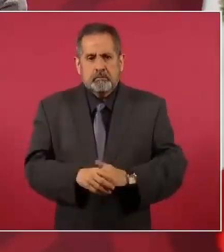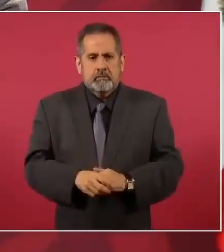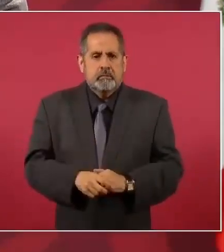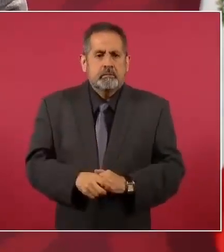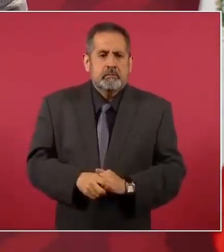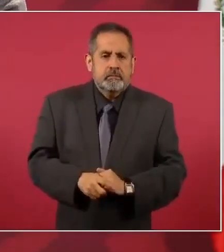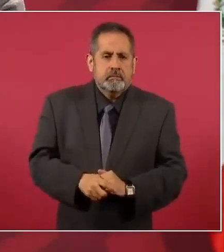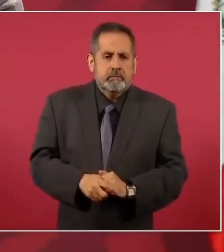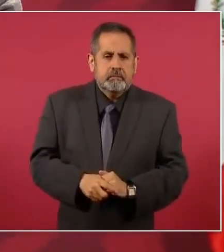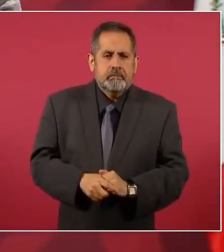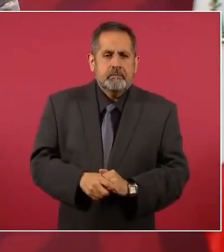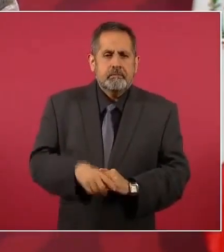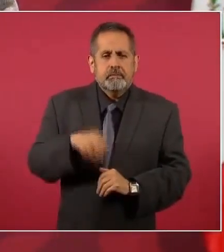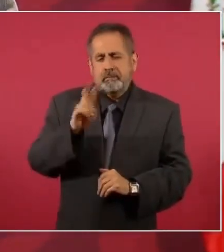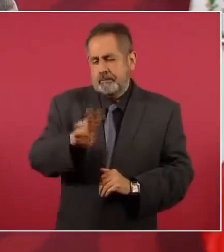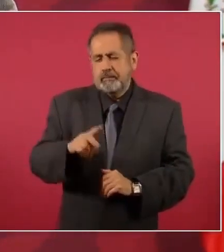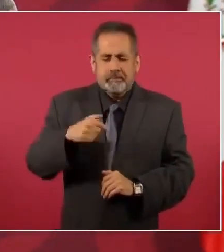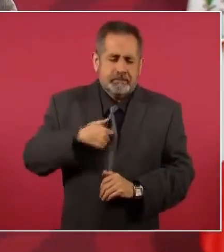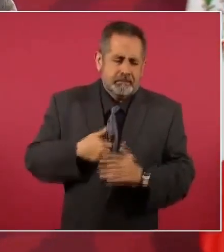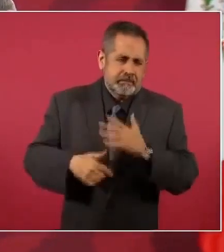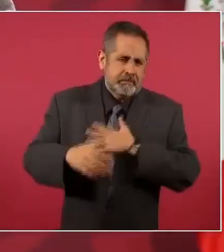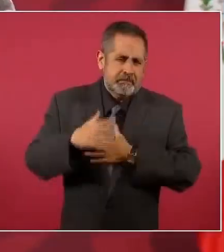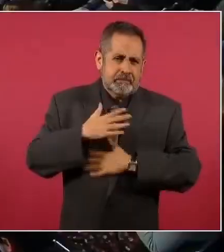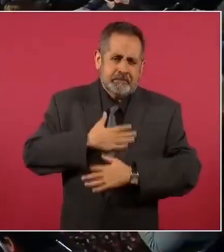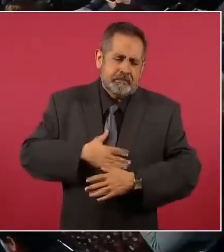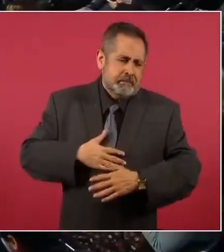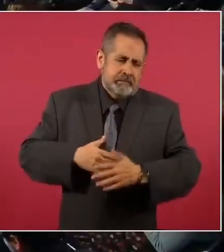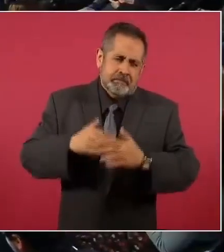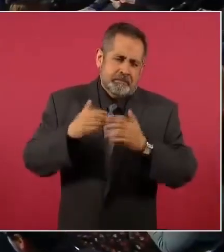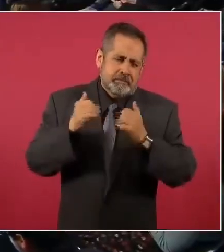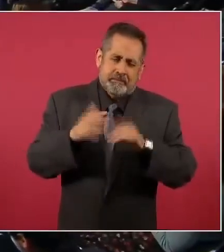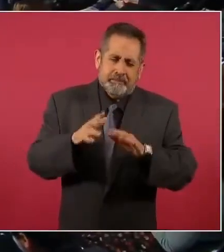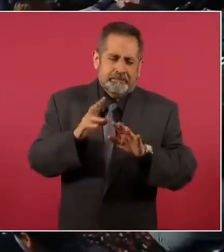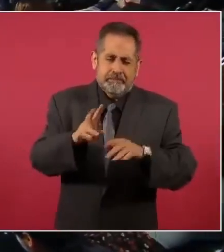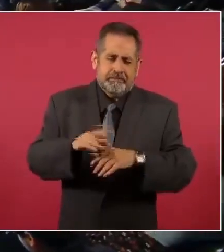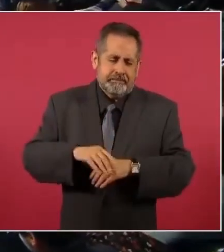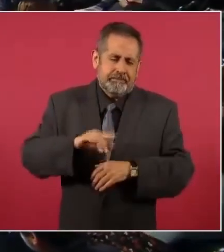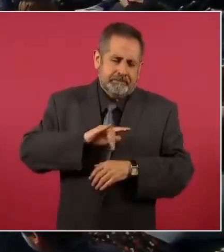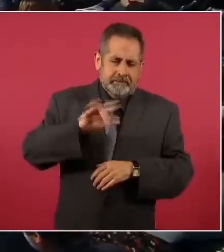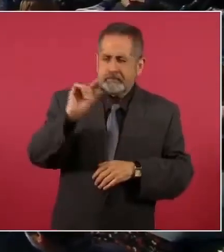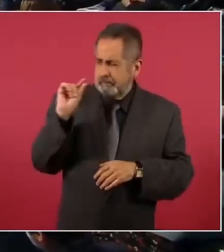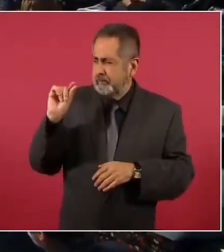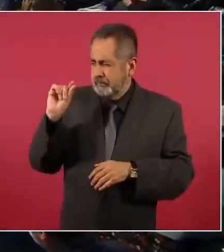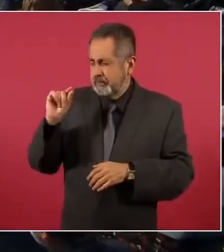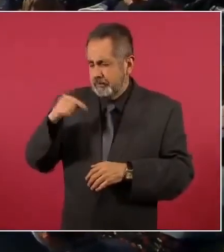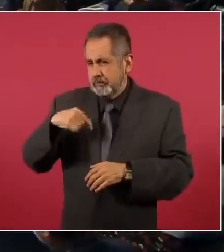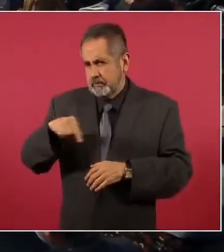Son de esas giras en donde ya uno ya no quiere, ya